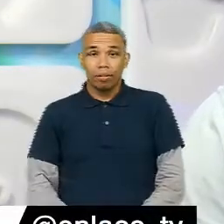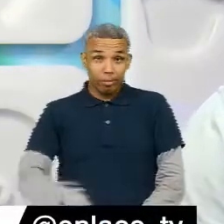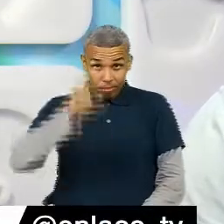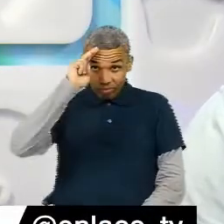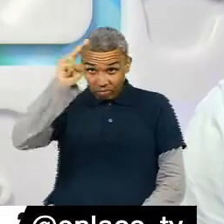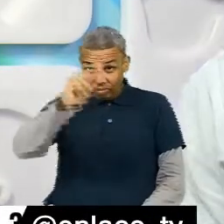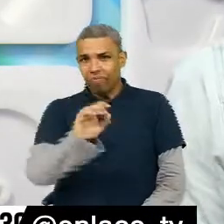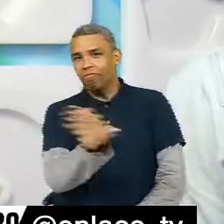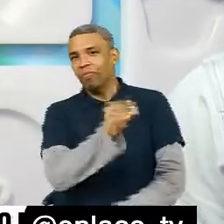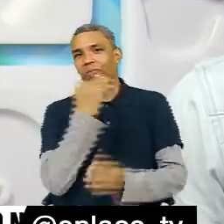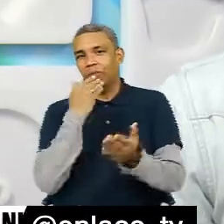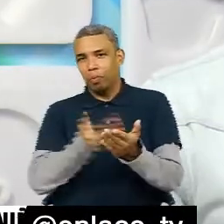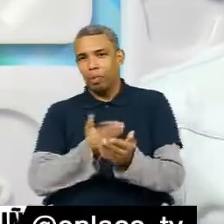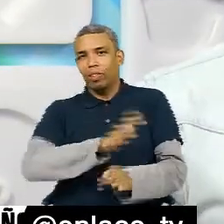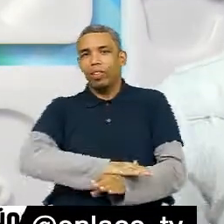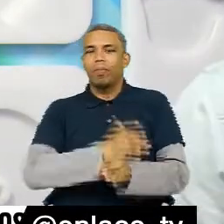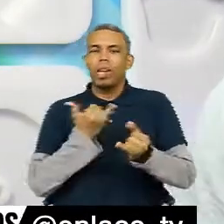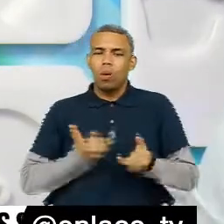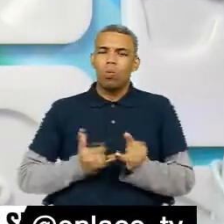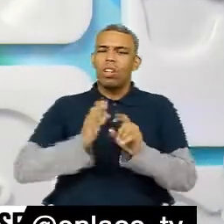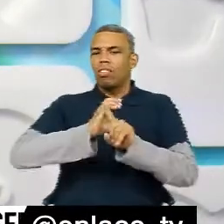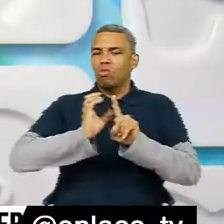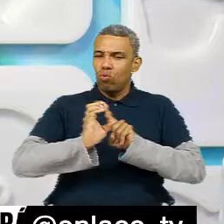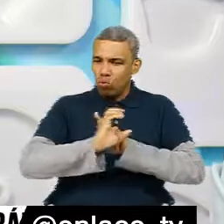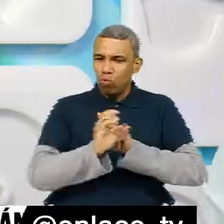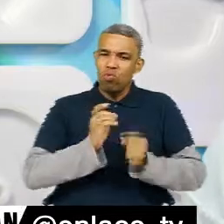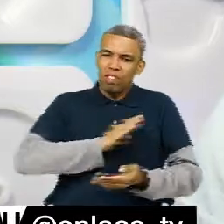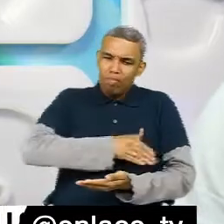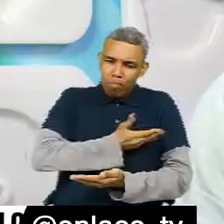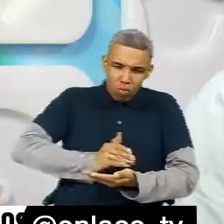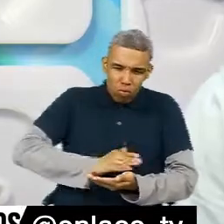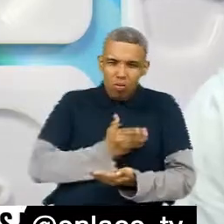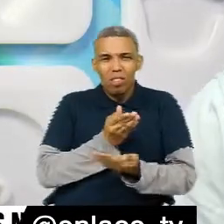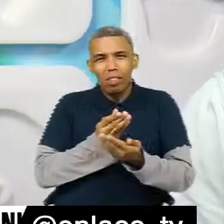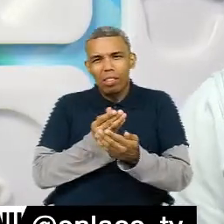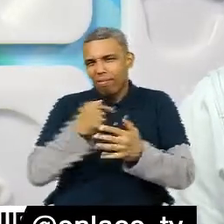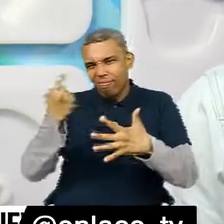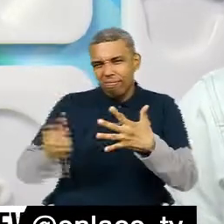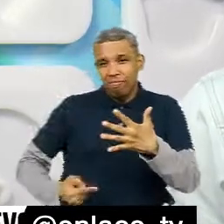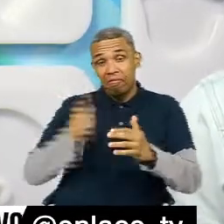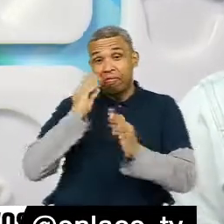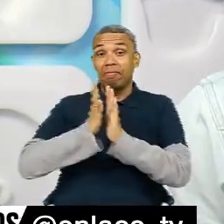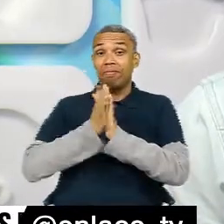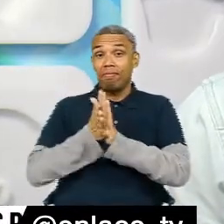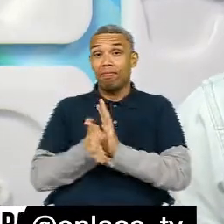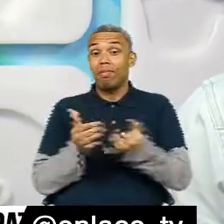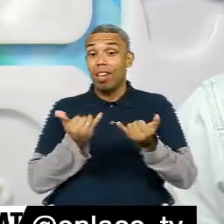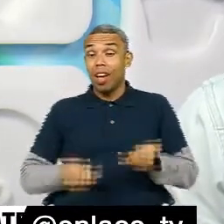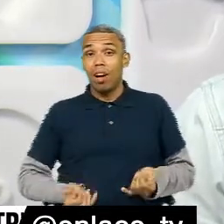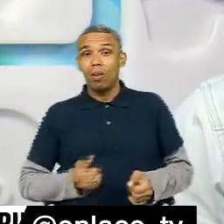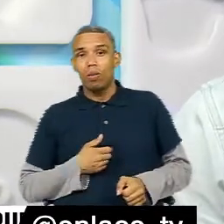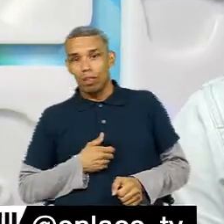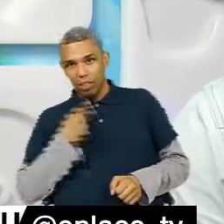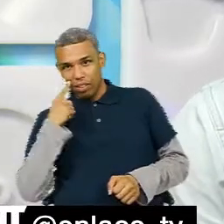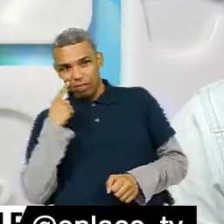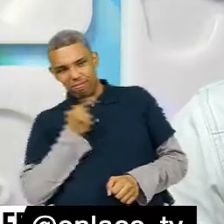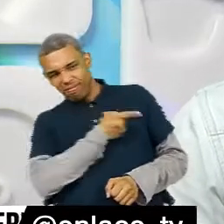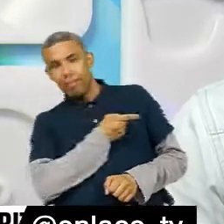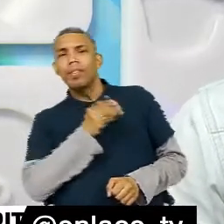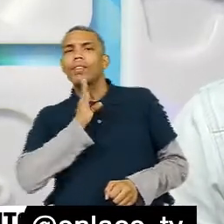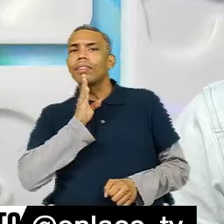Muy buenas tardes, bienvenidos a la buena información de cultura y entretenimiento en La Mira. Les cuento que hasta ahora en el set de cultura nos acompaña